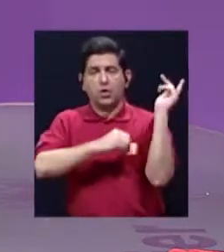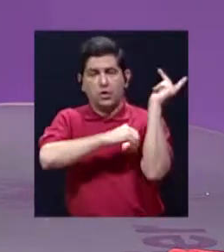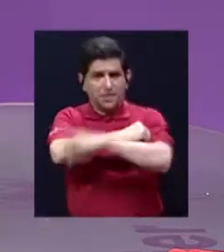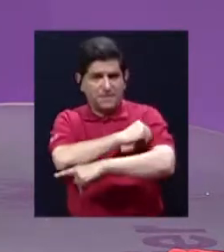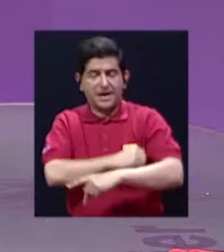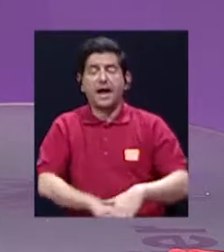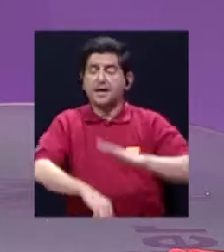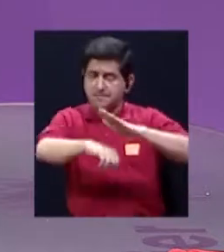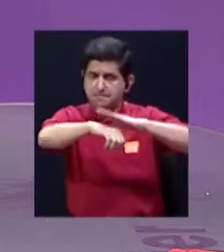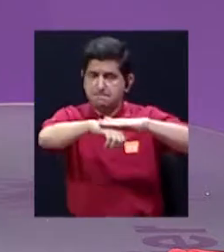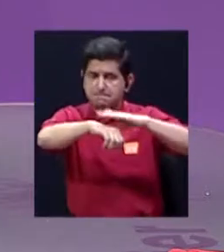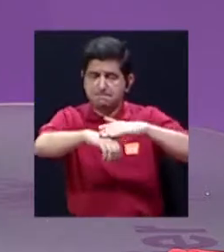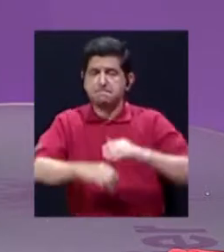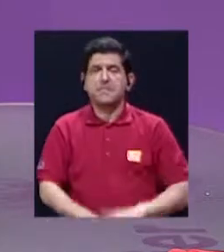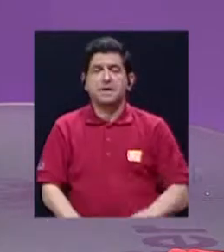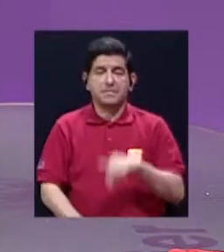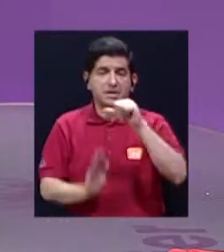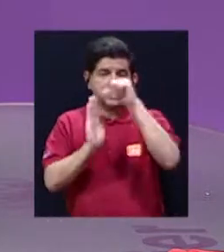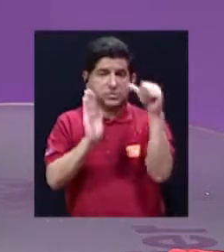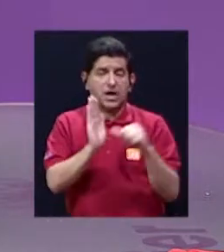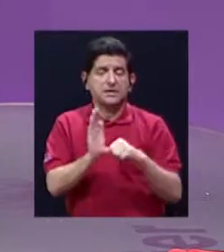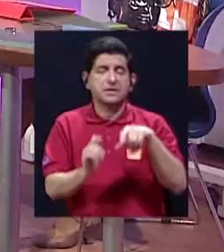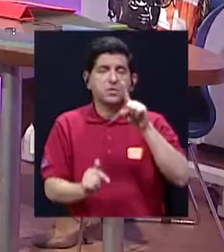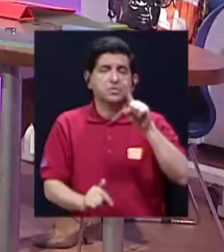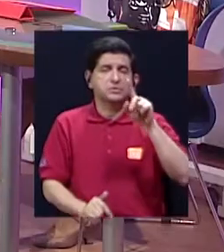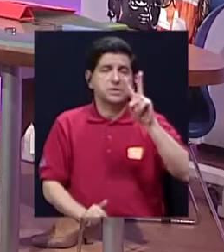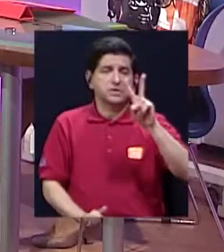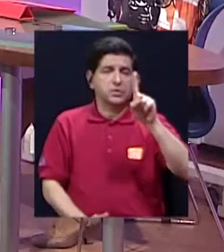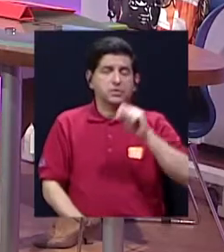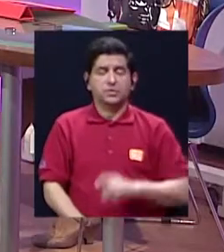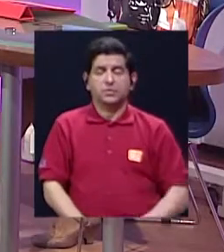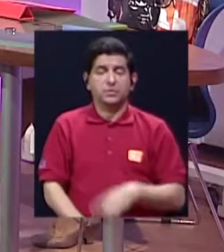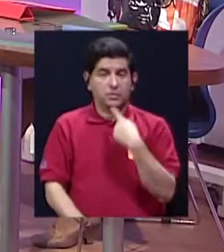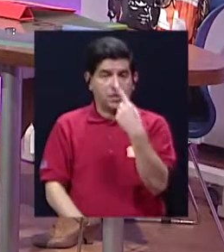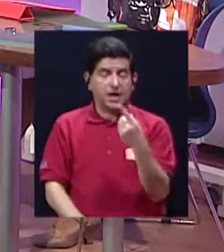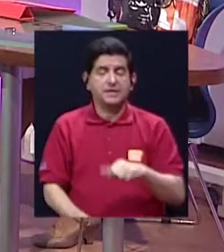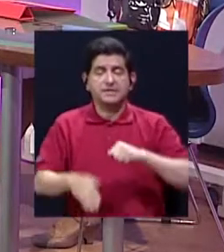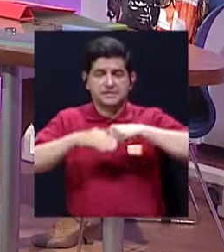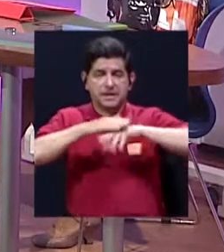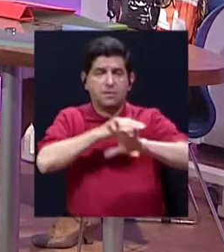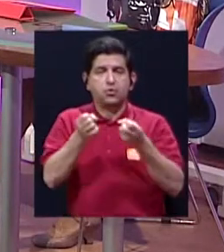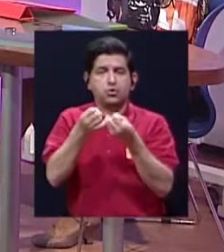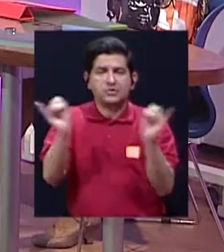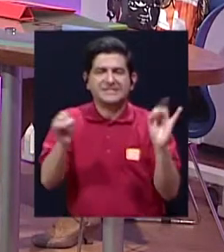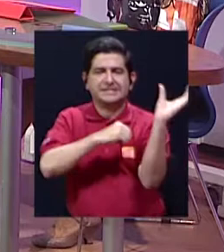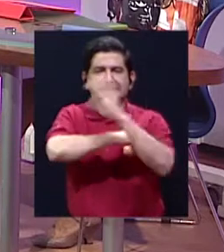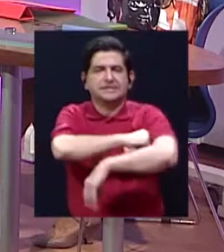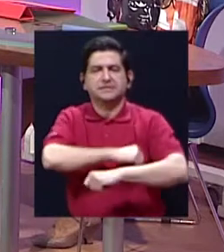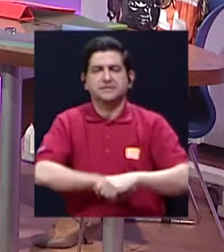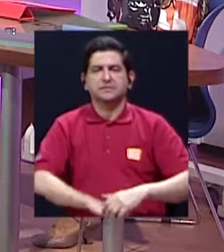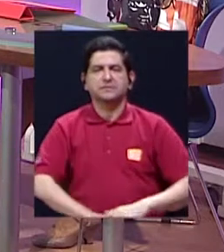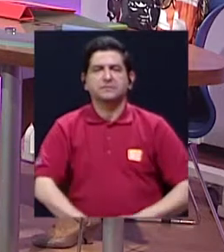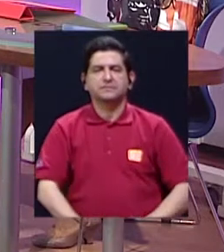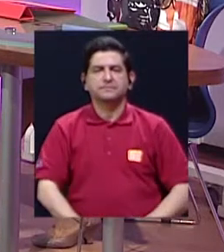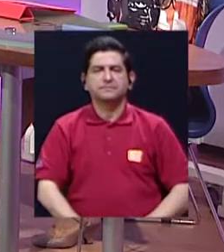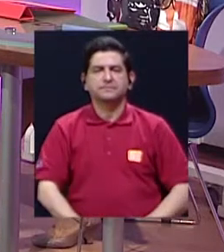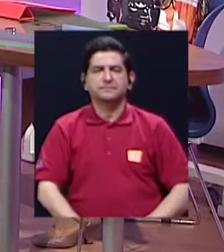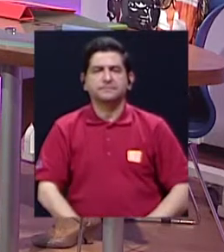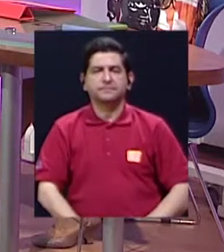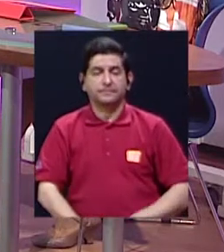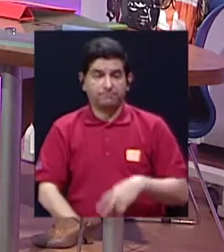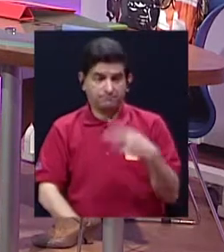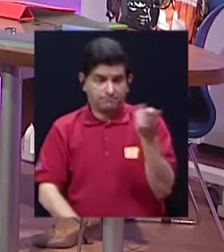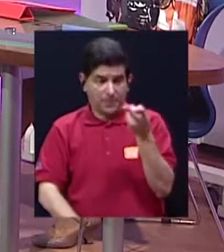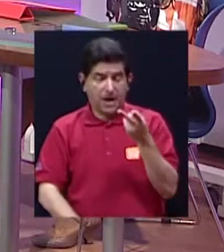permiso, por así decirlo, en el artículo 121 cuando habla de aborto impune. Entonces, las dos